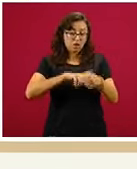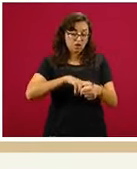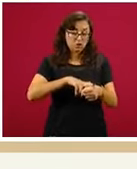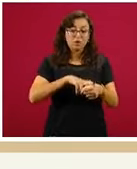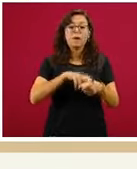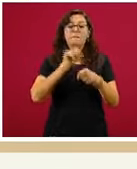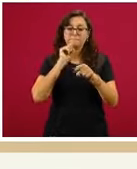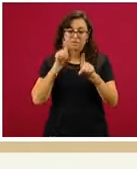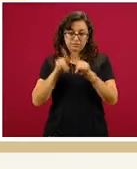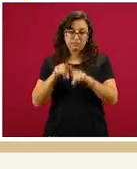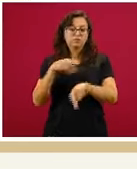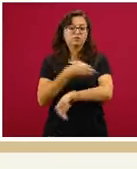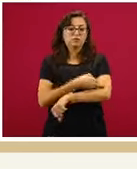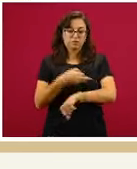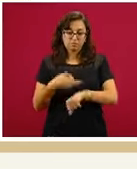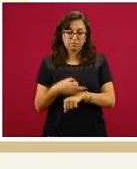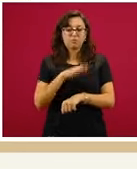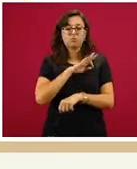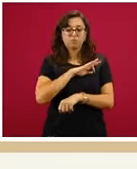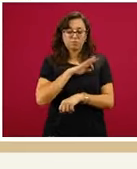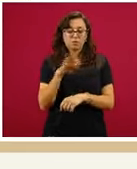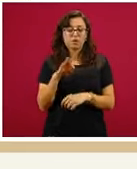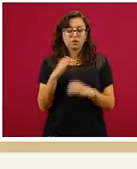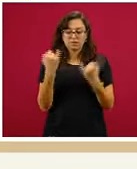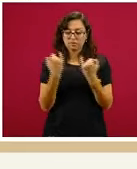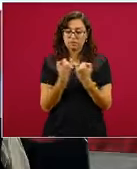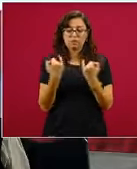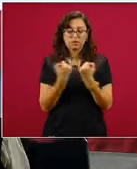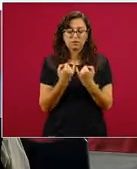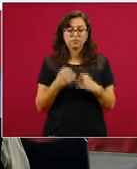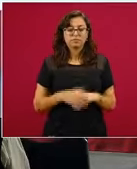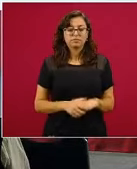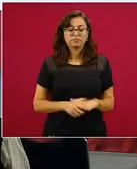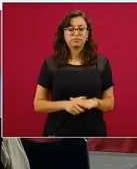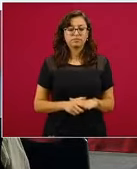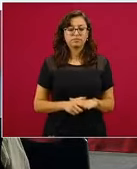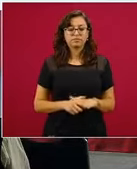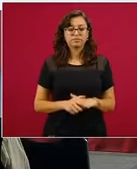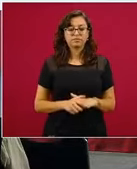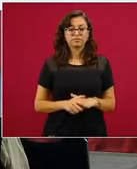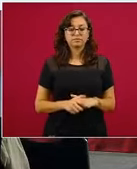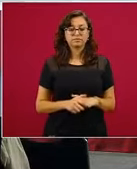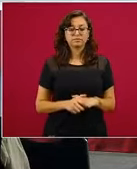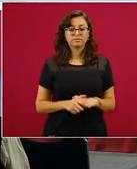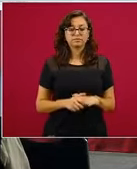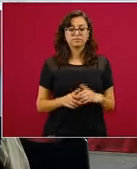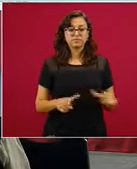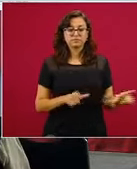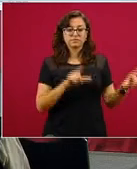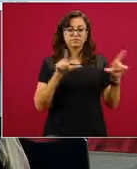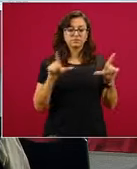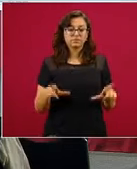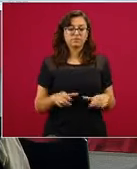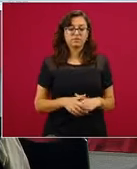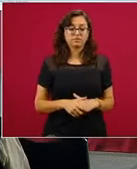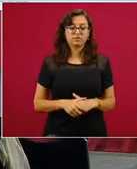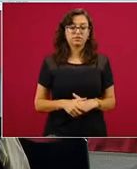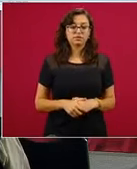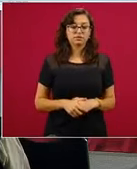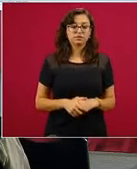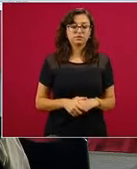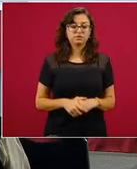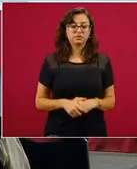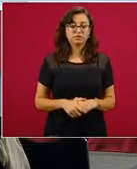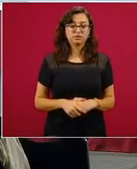de la familia también puede otorgar este tratamiento. Siguiente, ya termino. Lo que les decía,